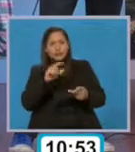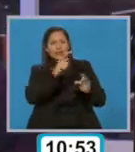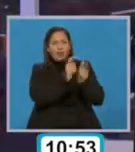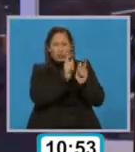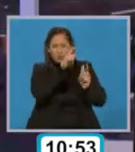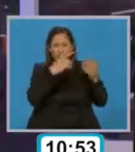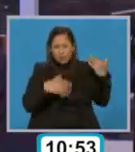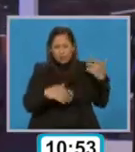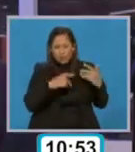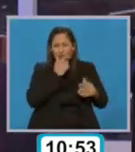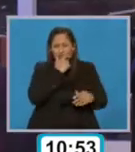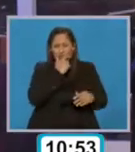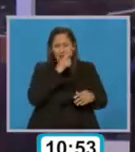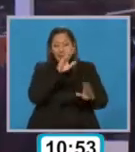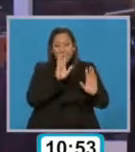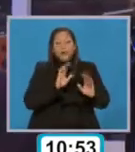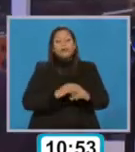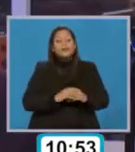esos.